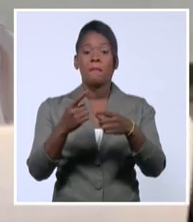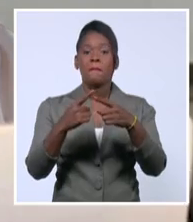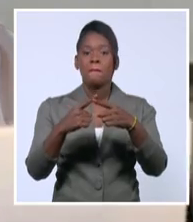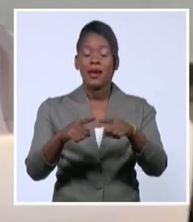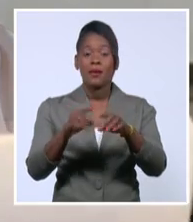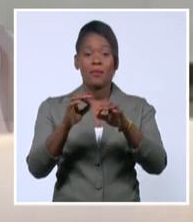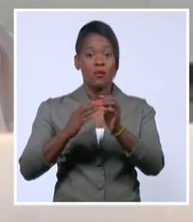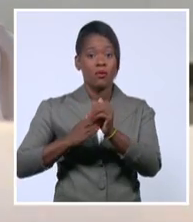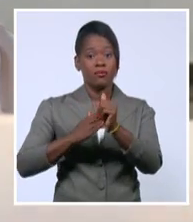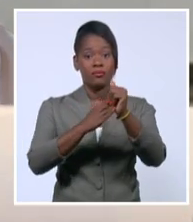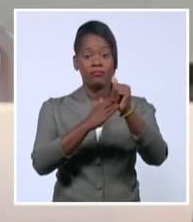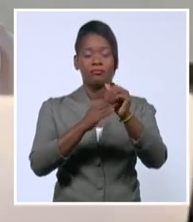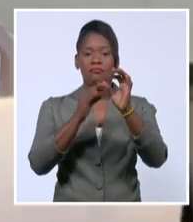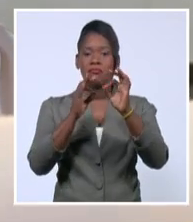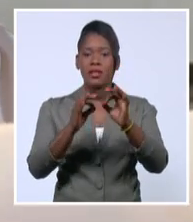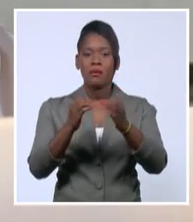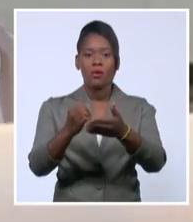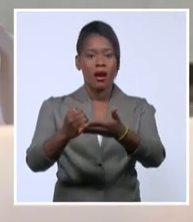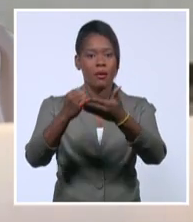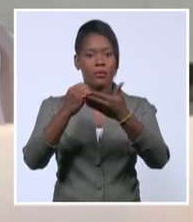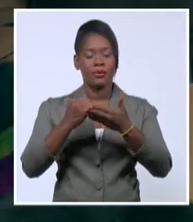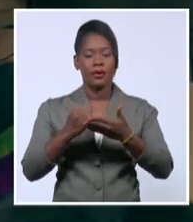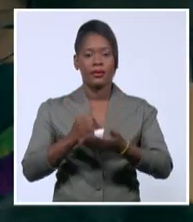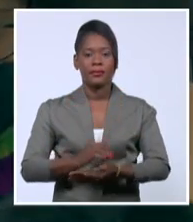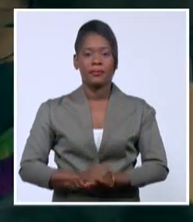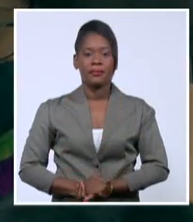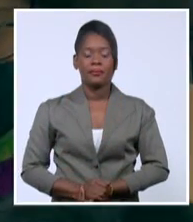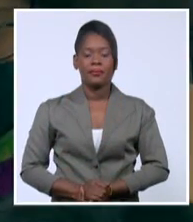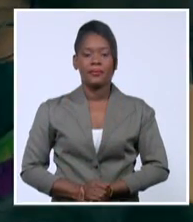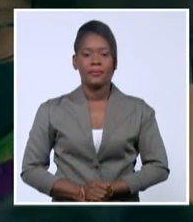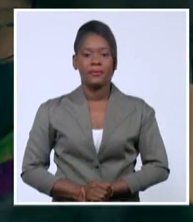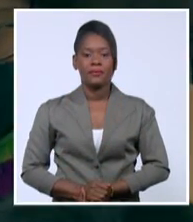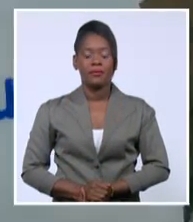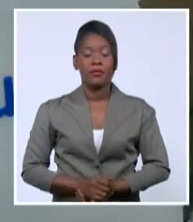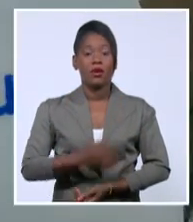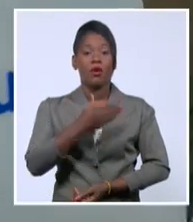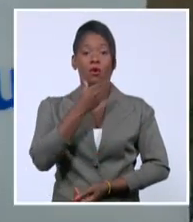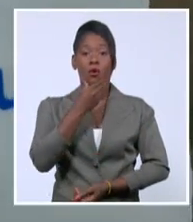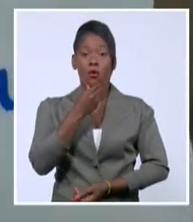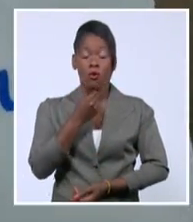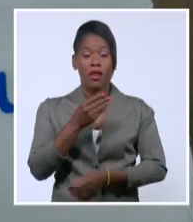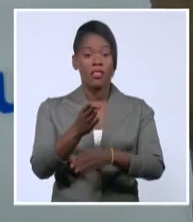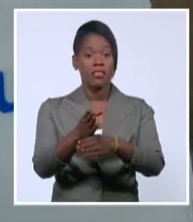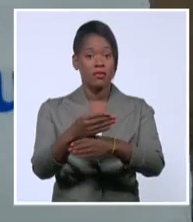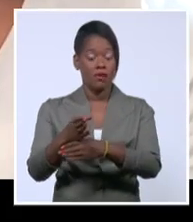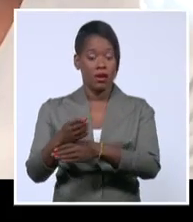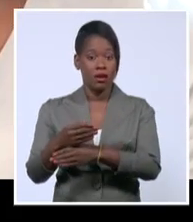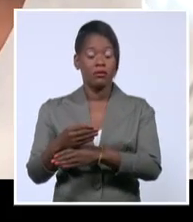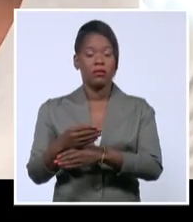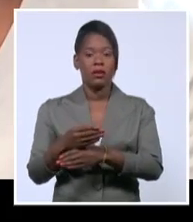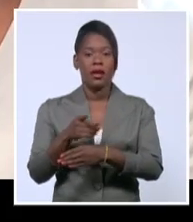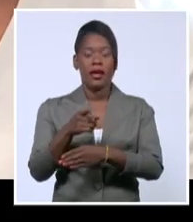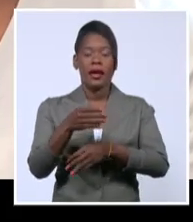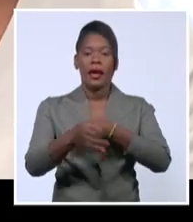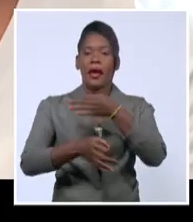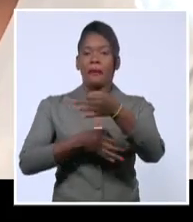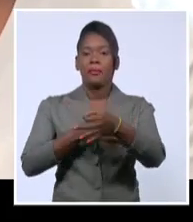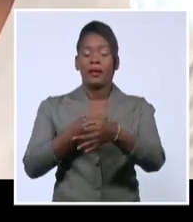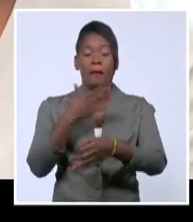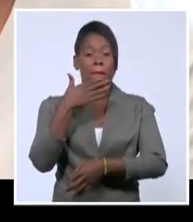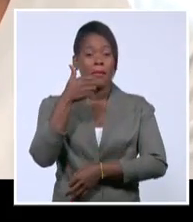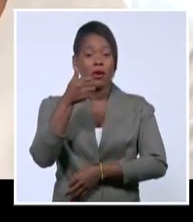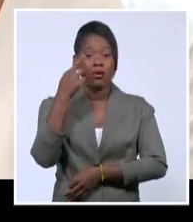nunca se podrá compensar. Jóvenes de los 5 continentes entienden que el mejor homenaje es convocar a